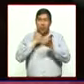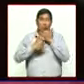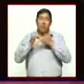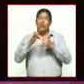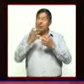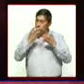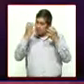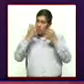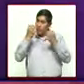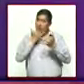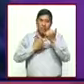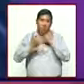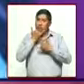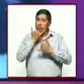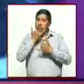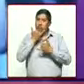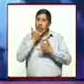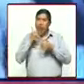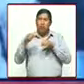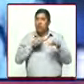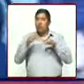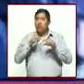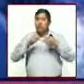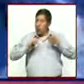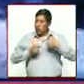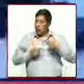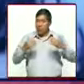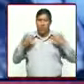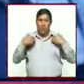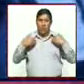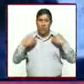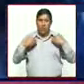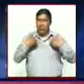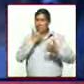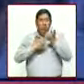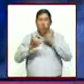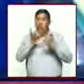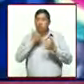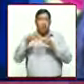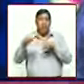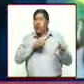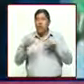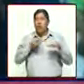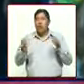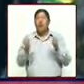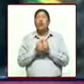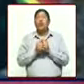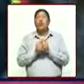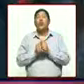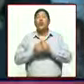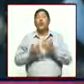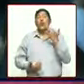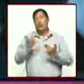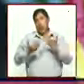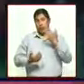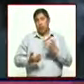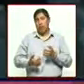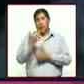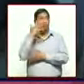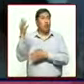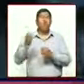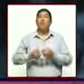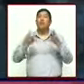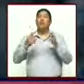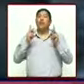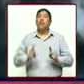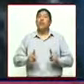su molestia, su protesta, su indignación, el dolor que tienen justamente por lo que estaba aconteciendo con los incendios forestales. Cientos de